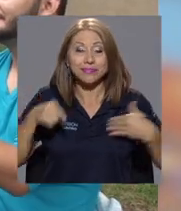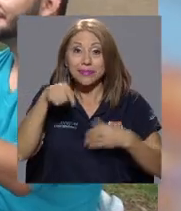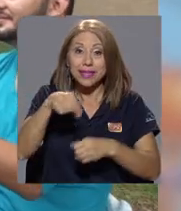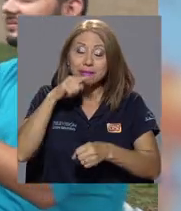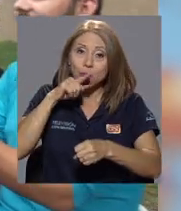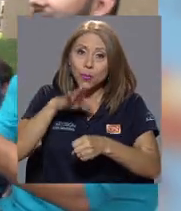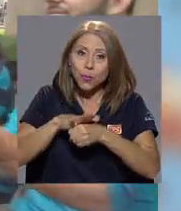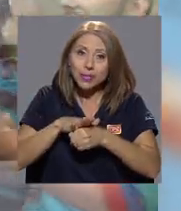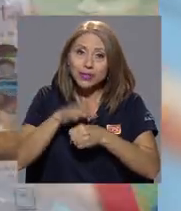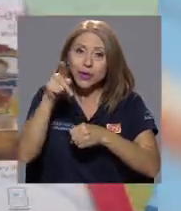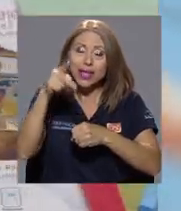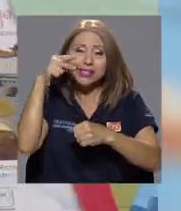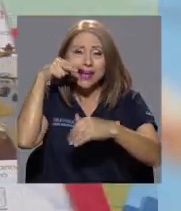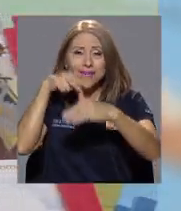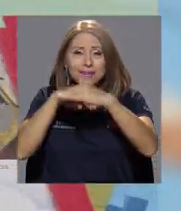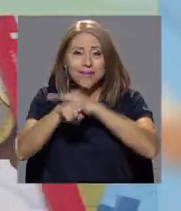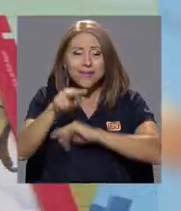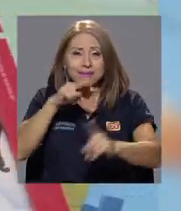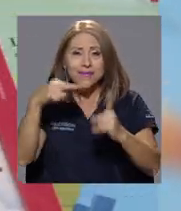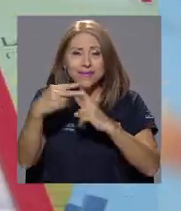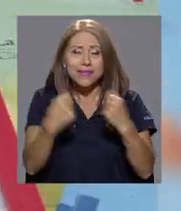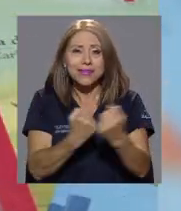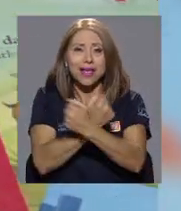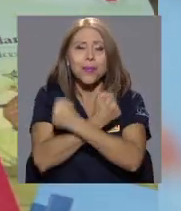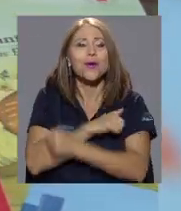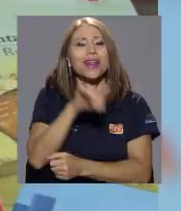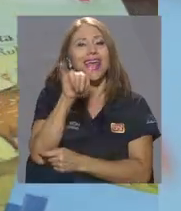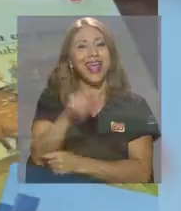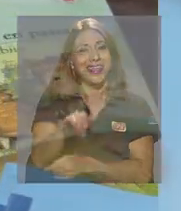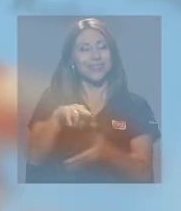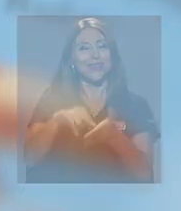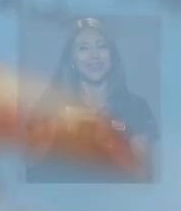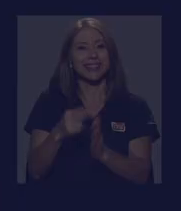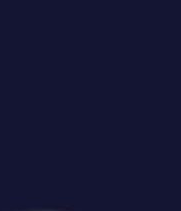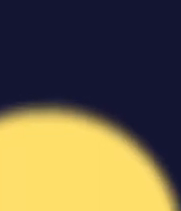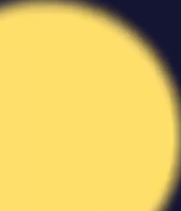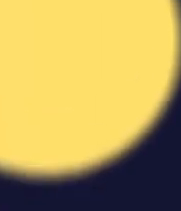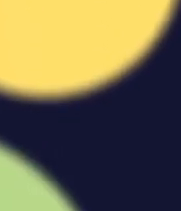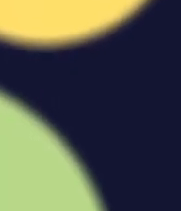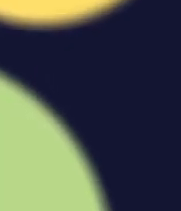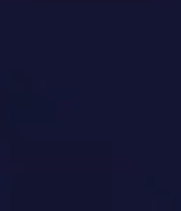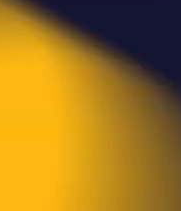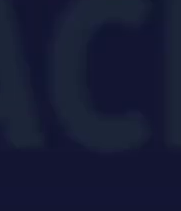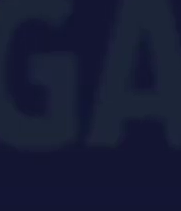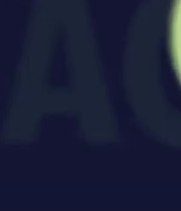compromiso, esa visión de amor, eso es la UCR.